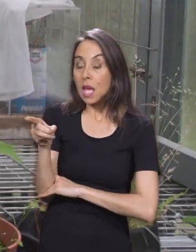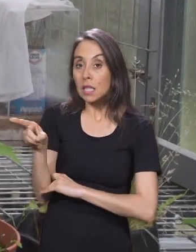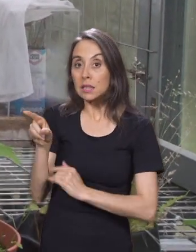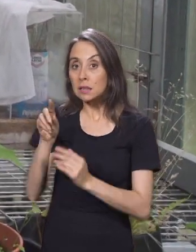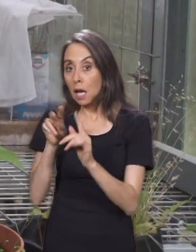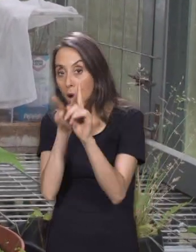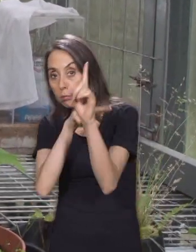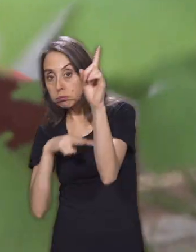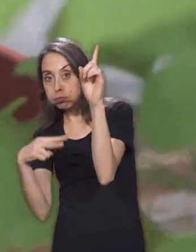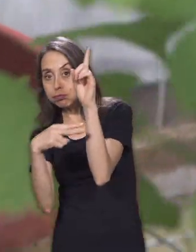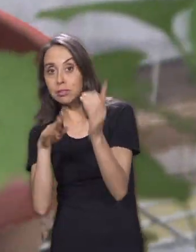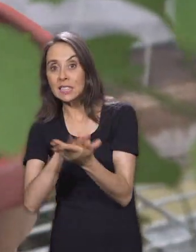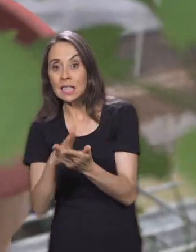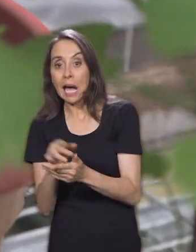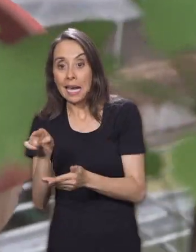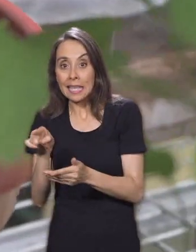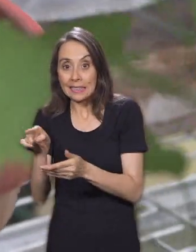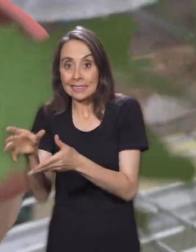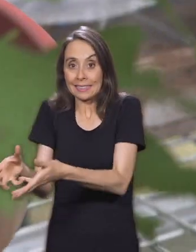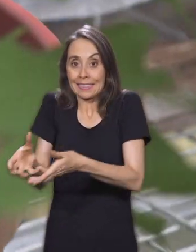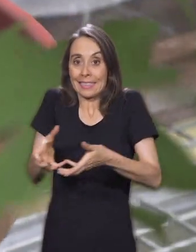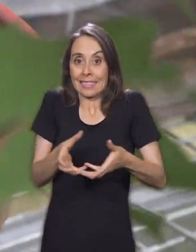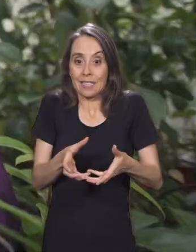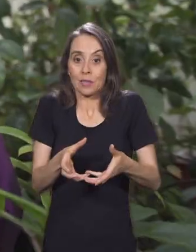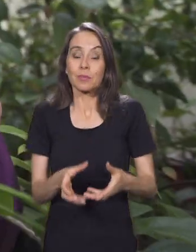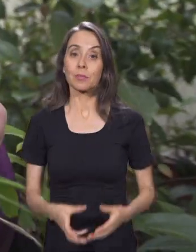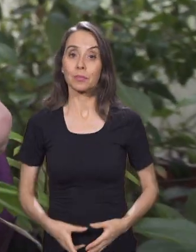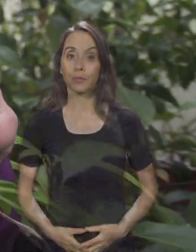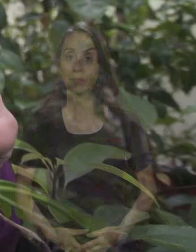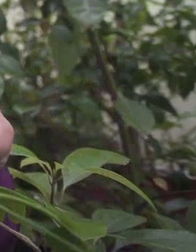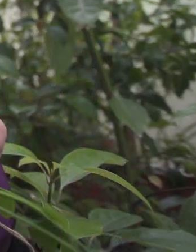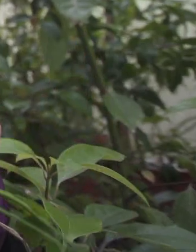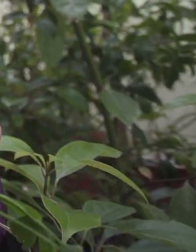sanita. Yo creo que esta podría ser.